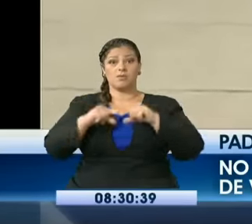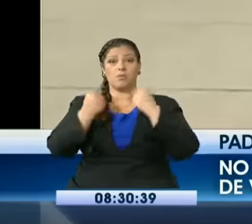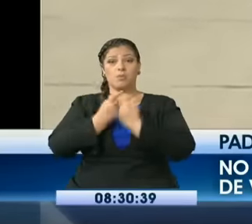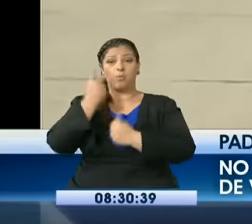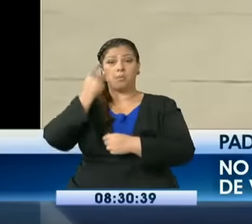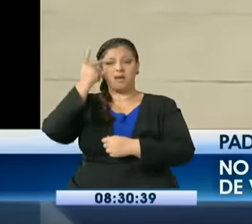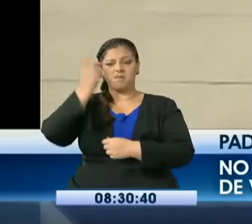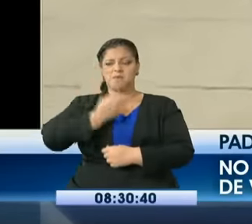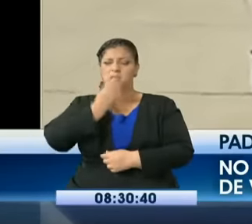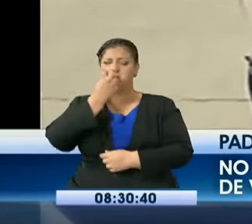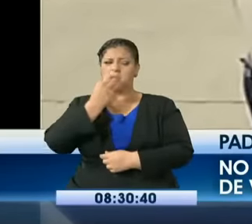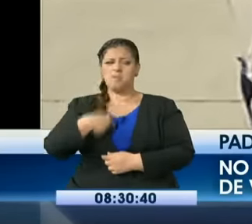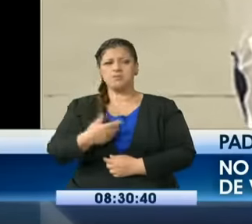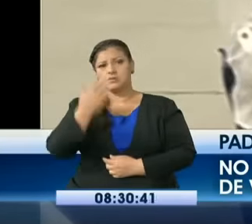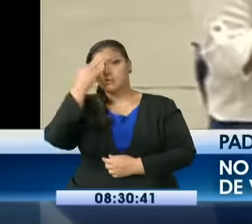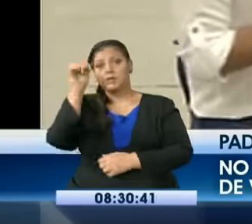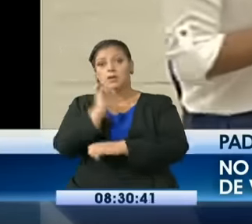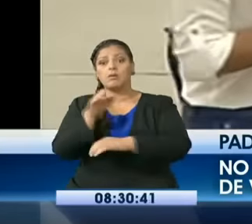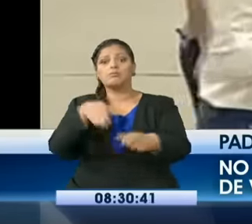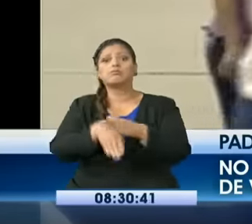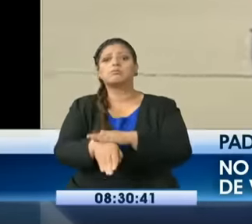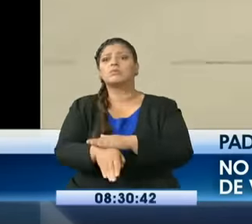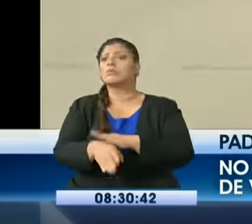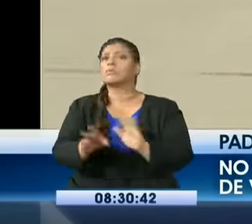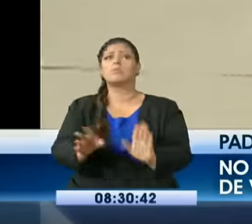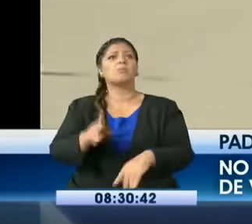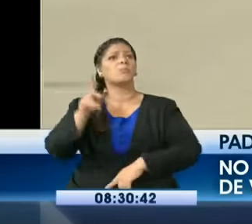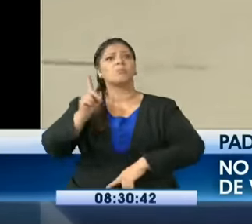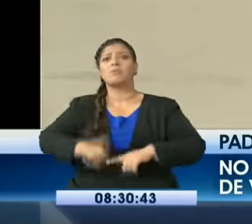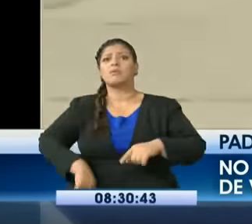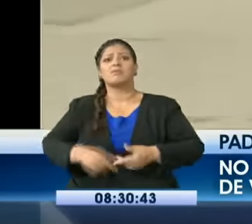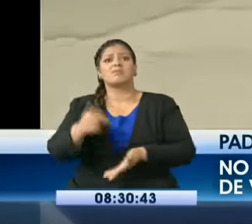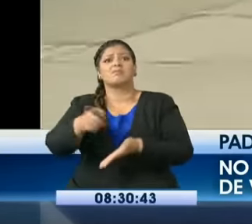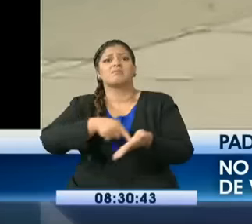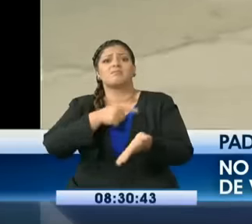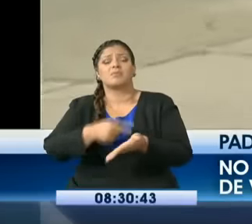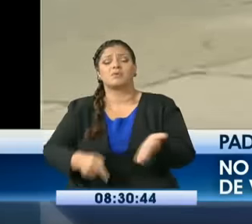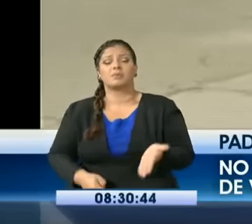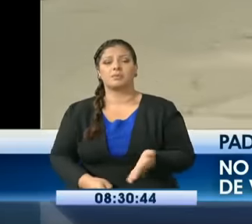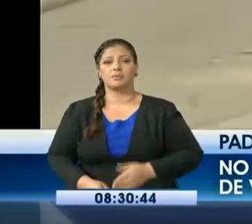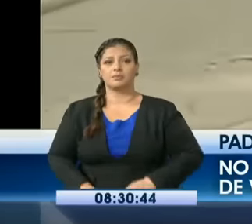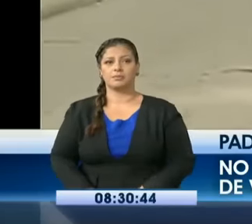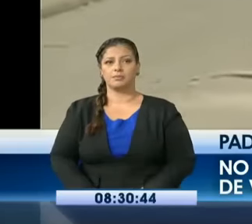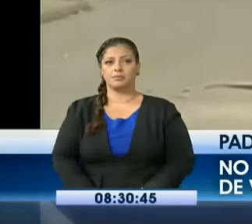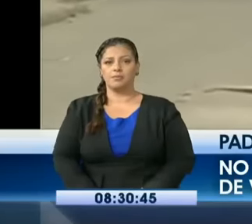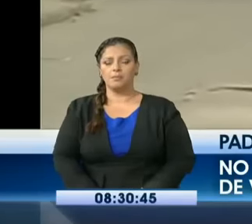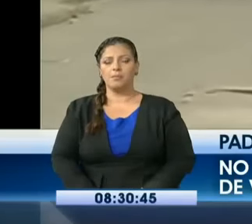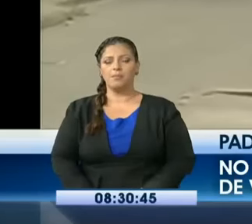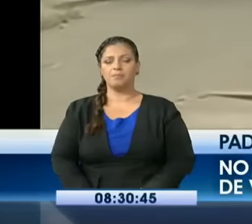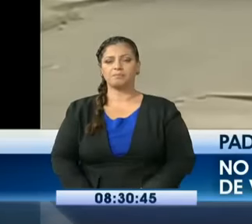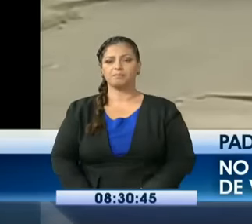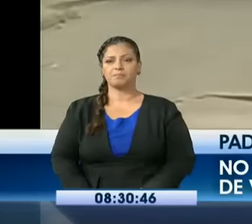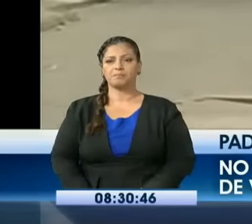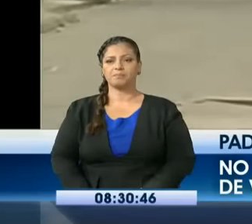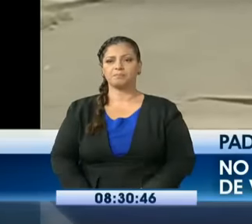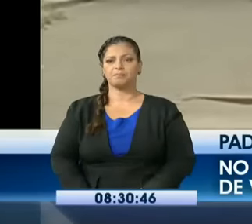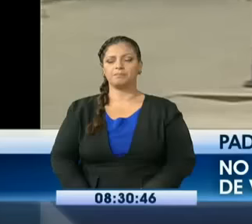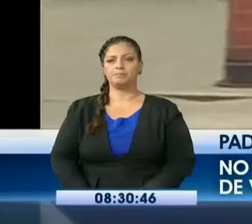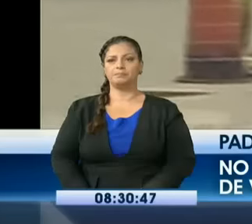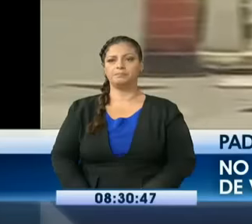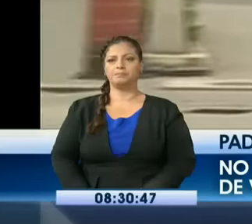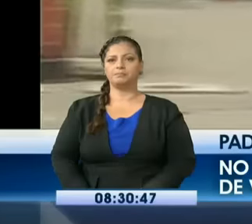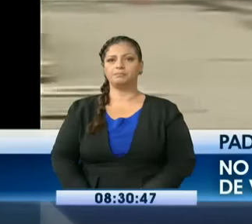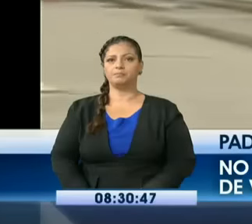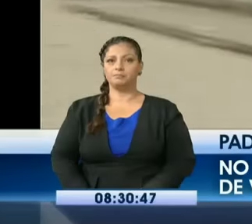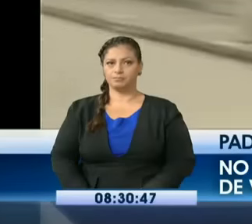queda aproximadamente de 7 a 9 cuadras al interior de la Ciudadela. Ellos están aquí en este momento, los padres de familia también con